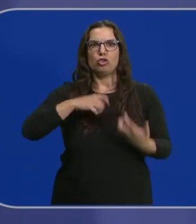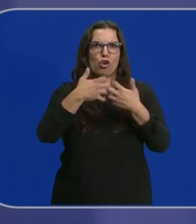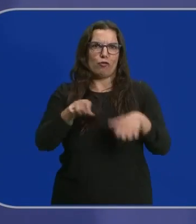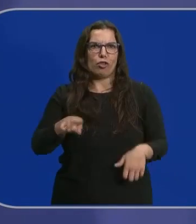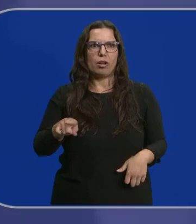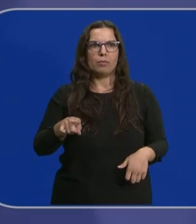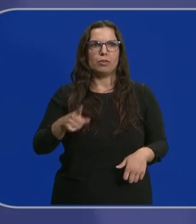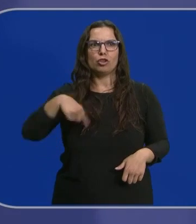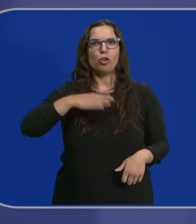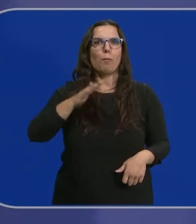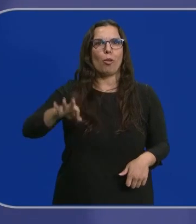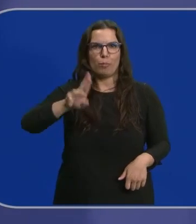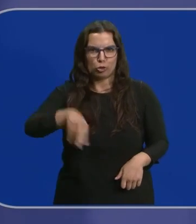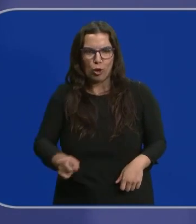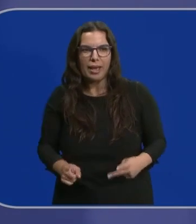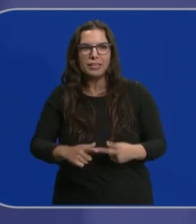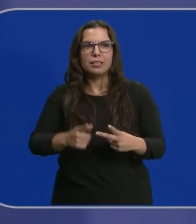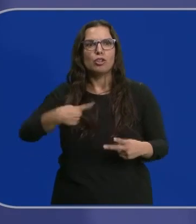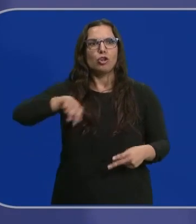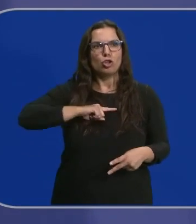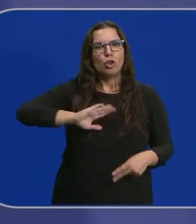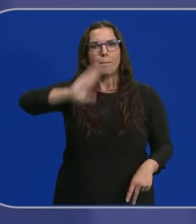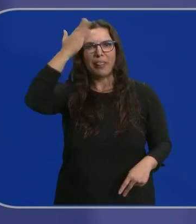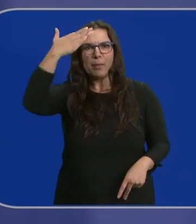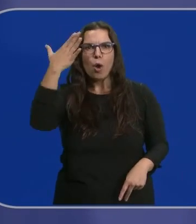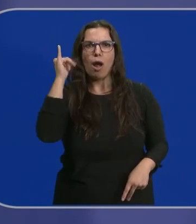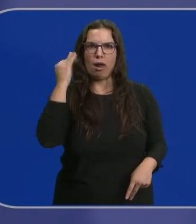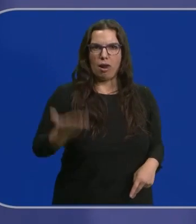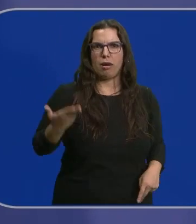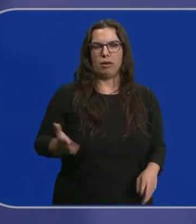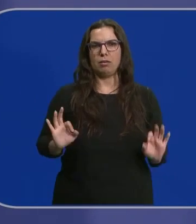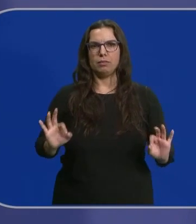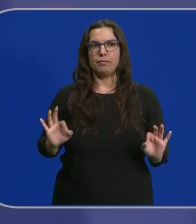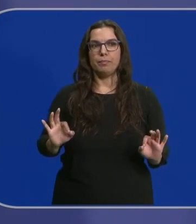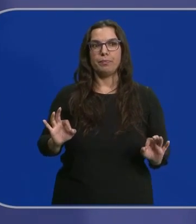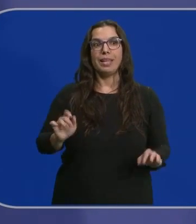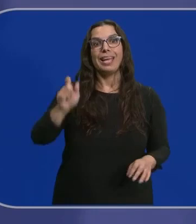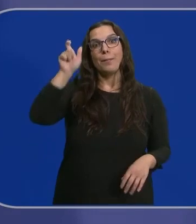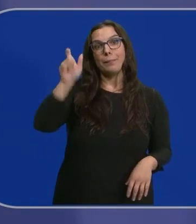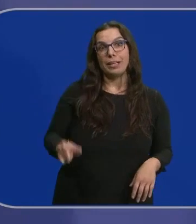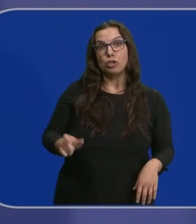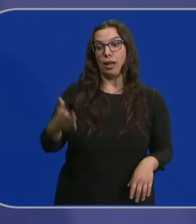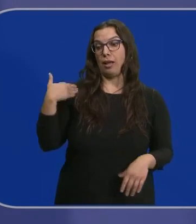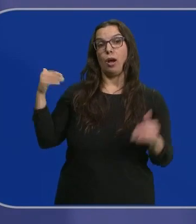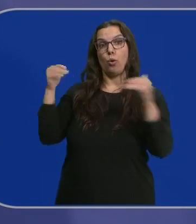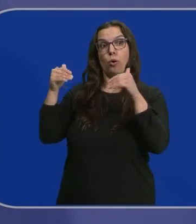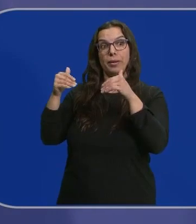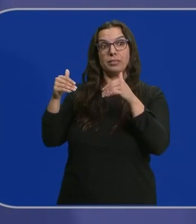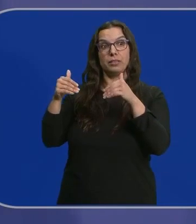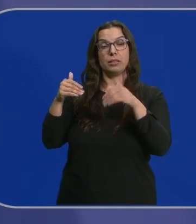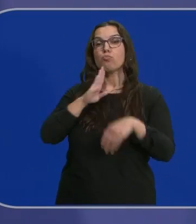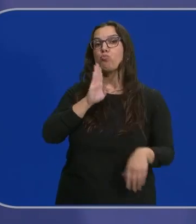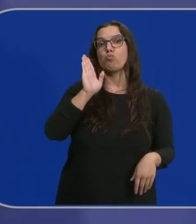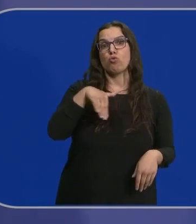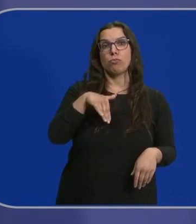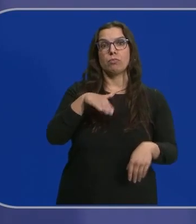así, no somos podemitas y no somos más que un partido de principios. Y la persona que el jueves era la persona